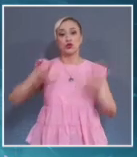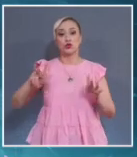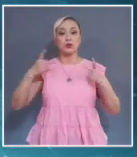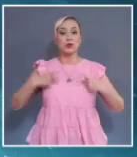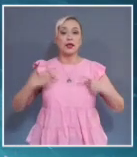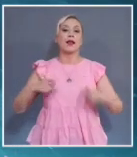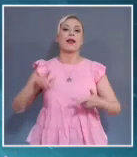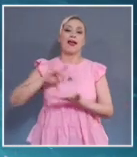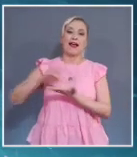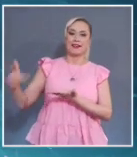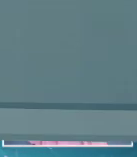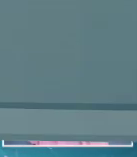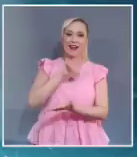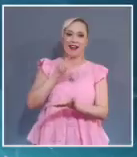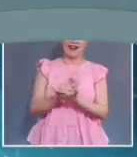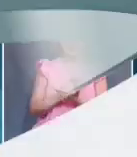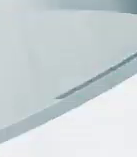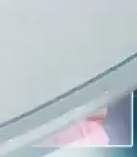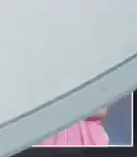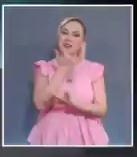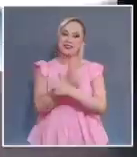Ley de Amnistía.